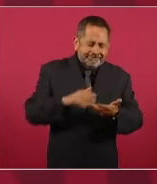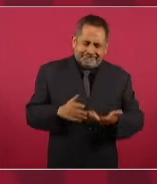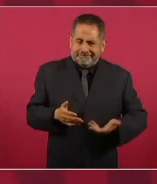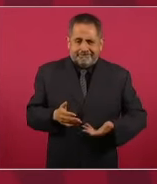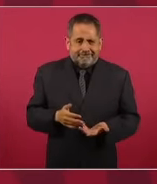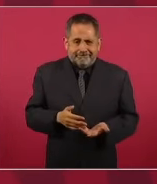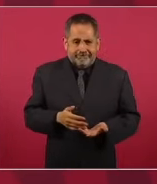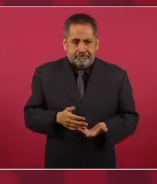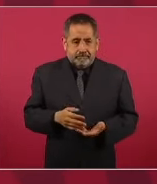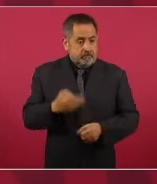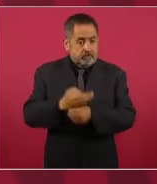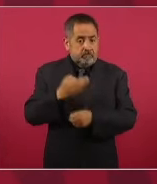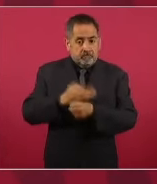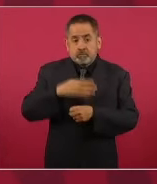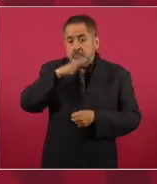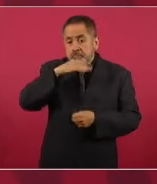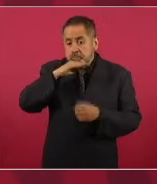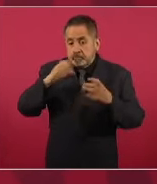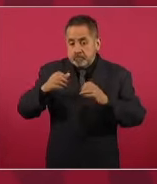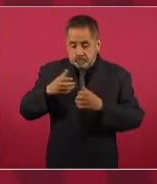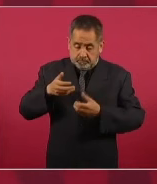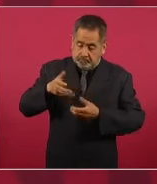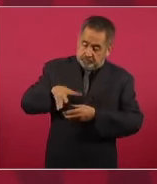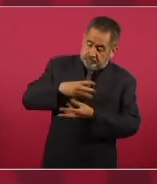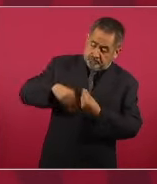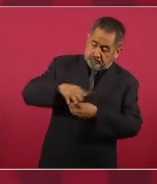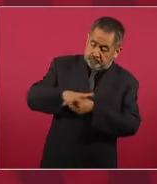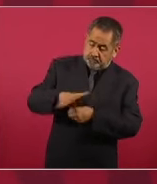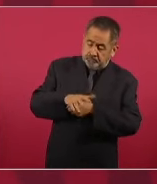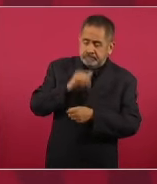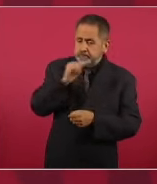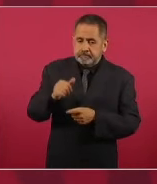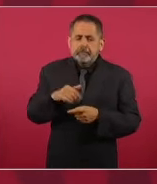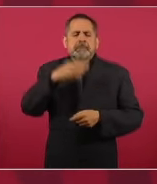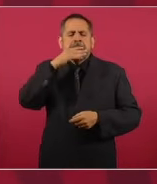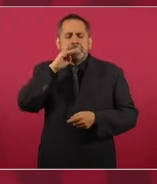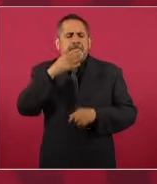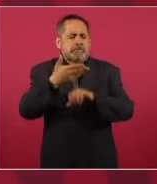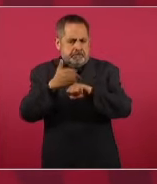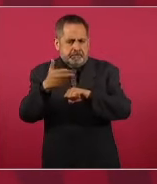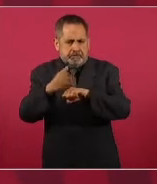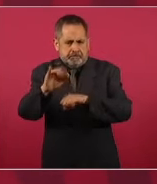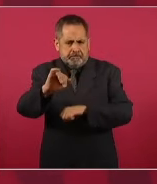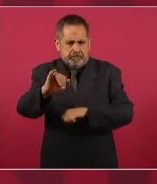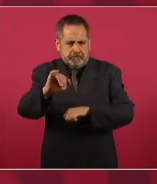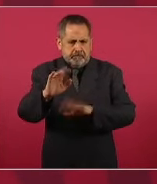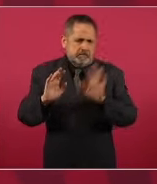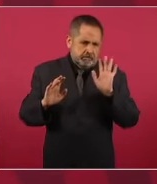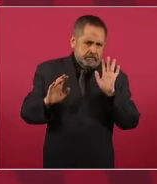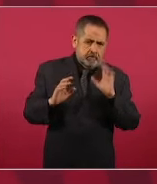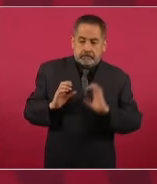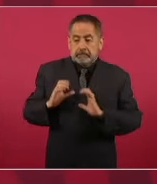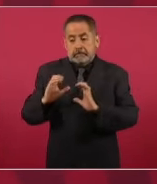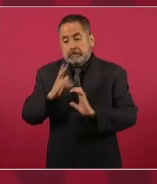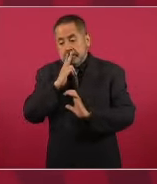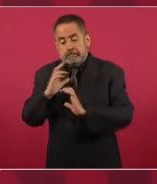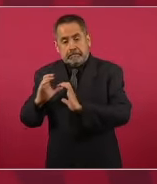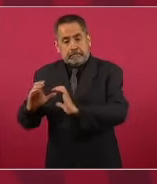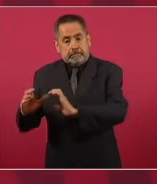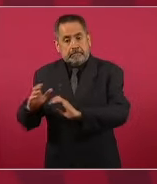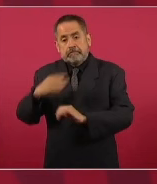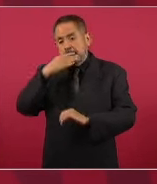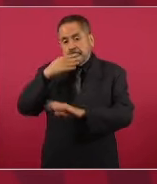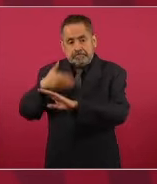No somos autosuficientes en maíz, sí en maíz blanco, y eso lo estamos cuidando mucho,